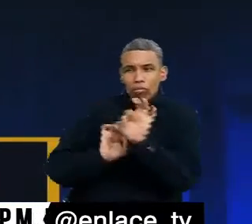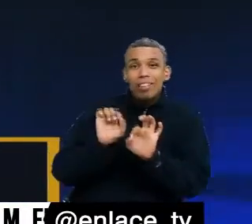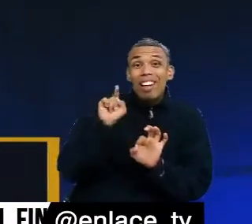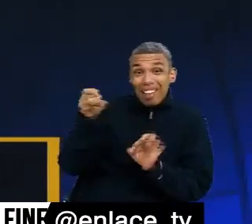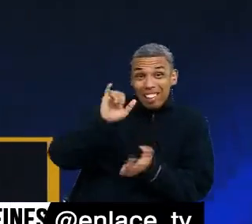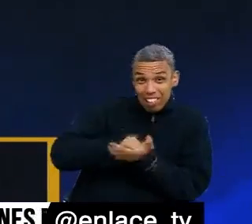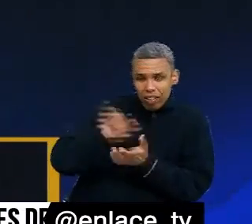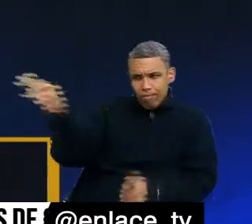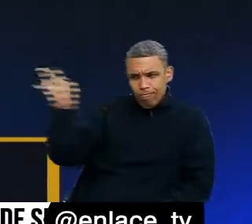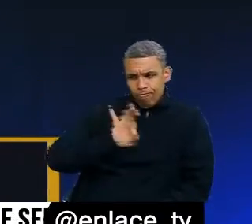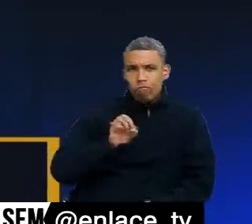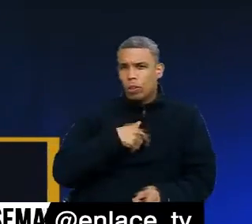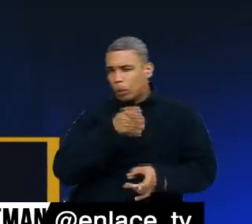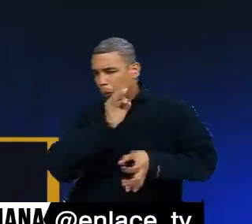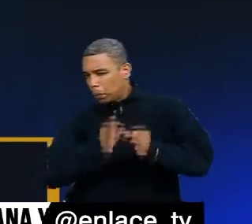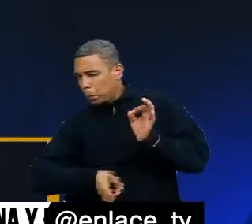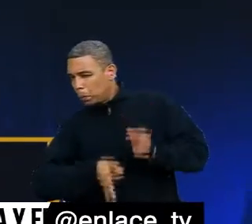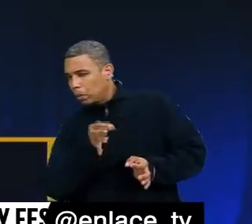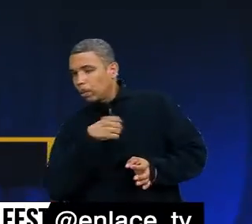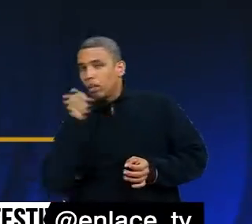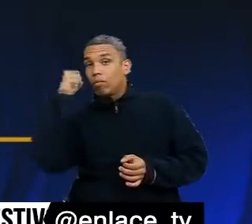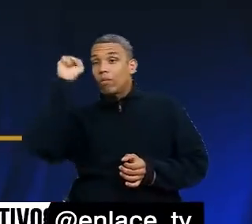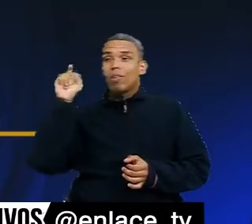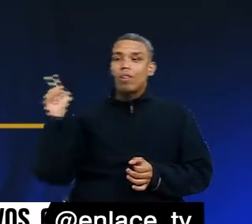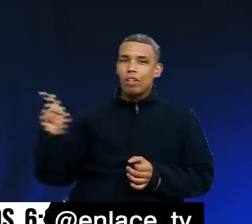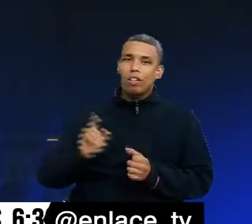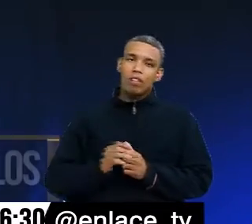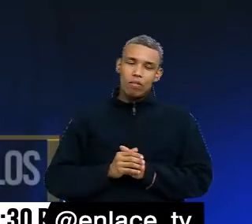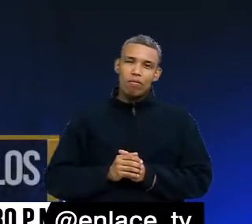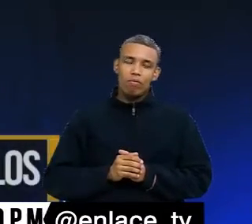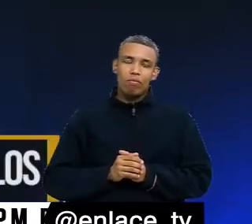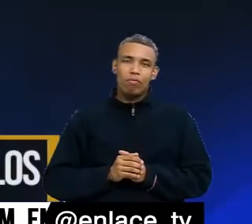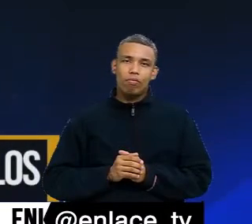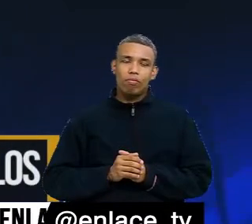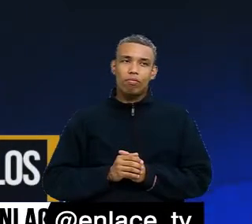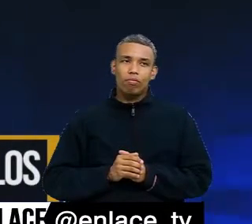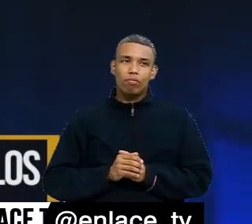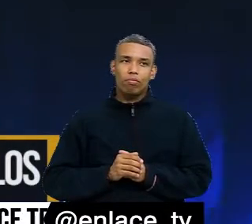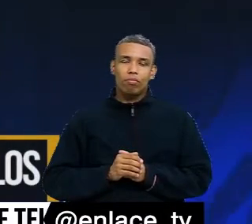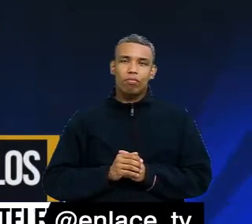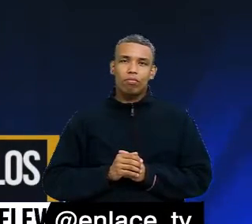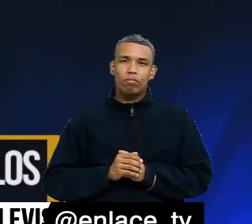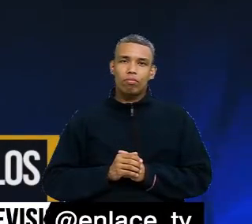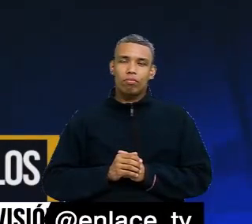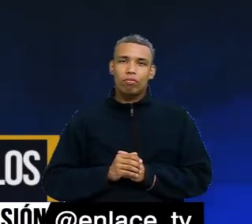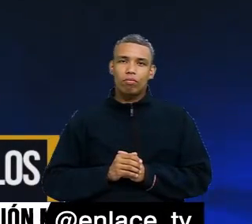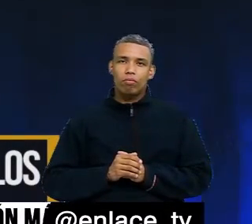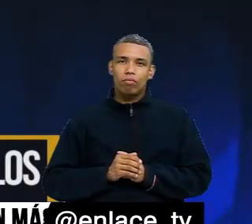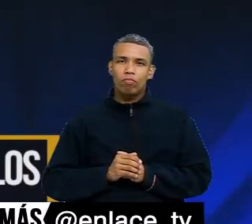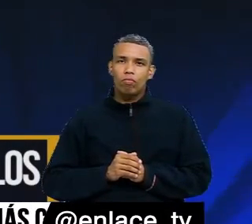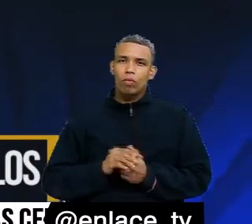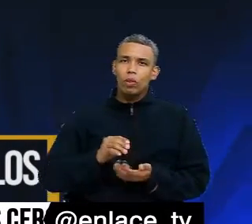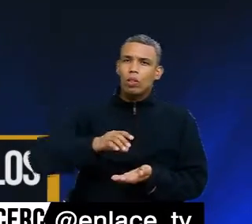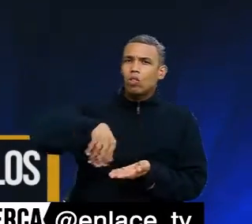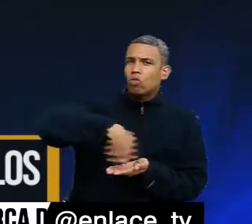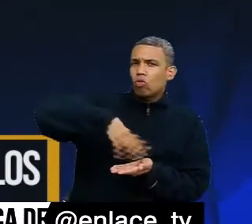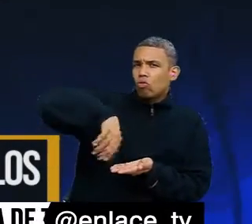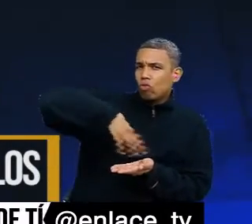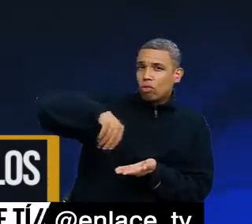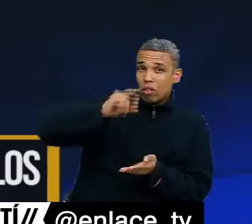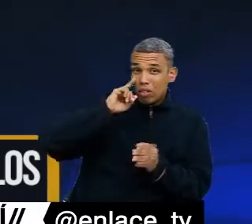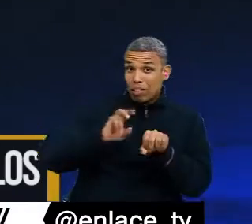de Fedequinas le concedió hace más de un mes el título que disfrutó al lado de los suyos en uno de los municipios más conocidos de Santander, Puente Nacional,